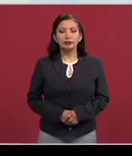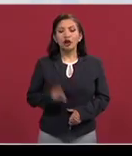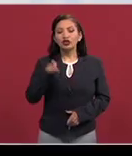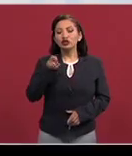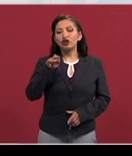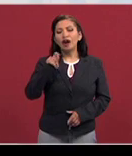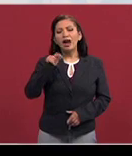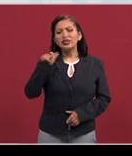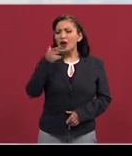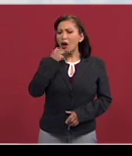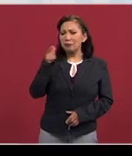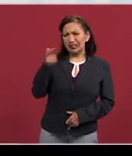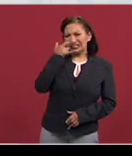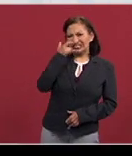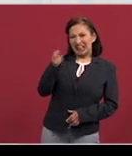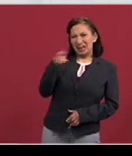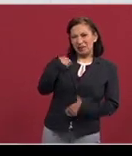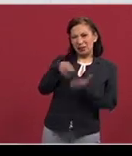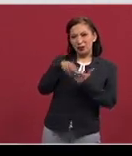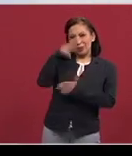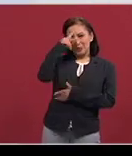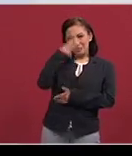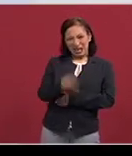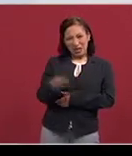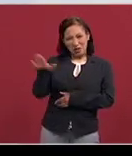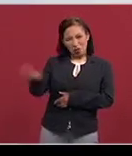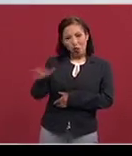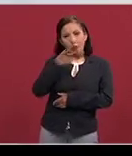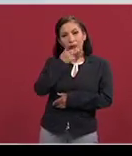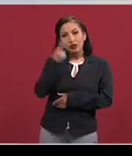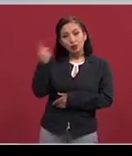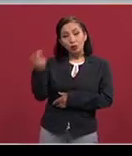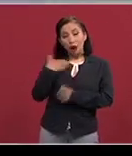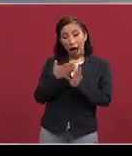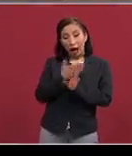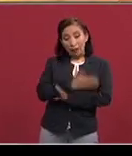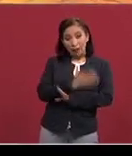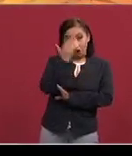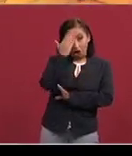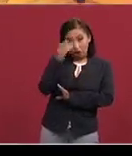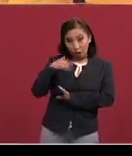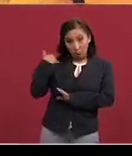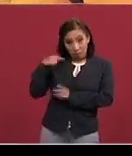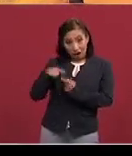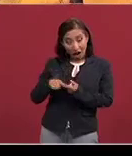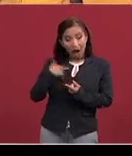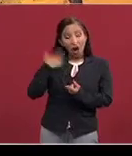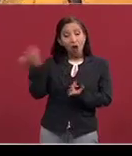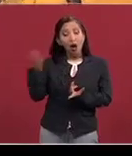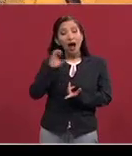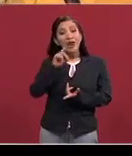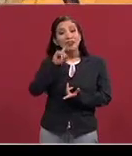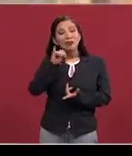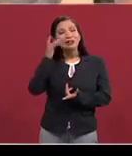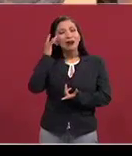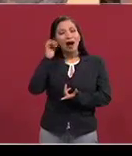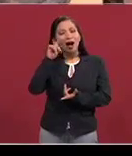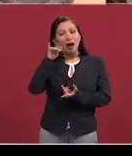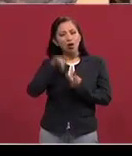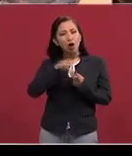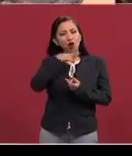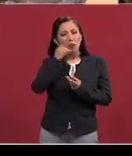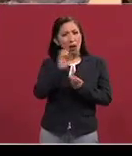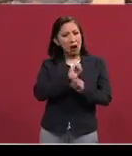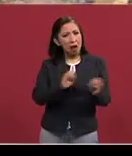El doctor Atl es un fenómeno extraño en la pintura mexicana. Su obra temprana no se conoce ni en Guadalajara, ni en la Academia de San Carlos, ni